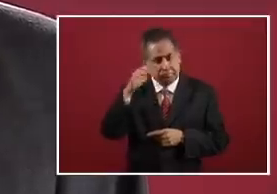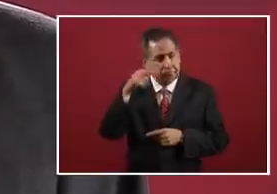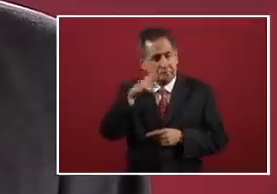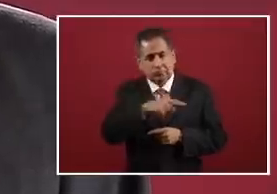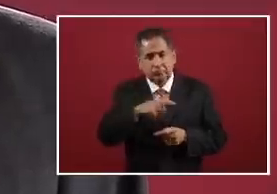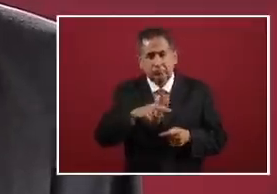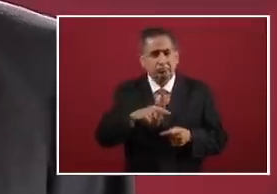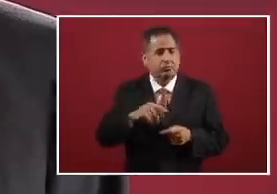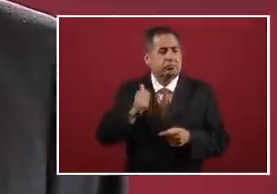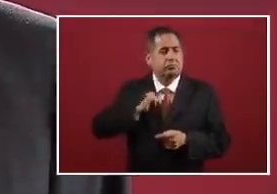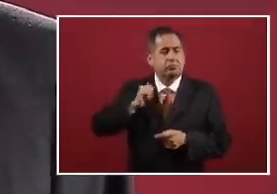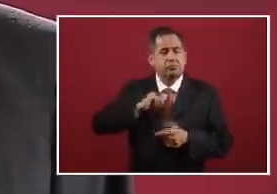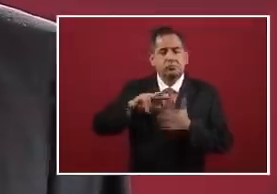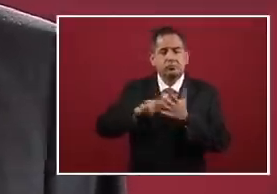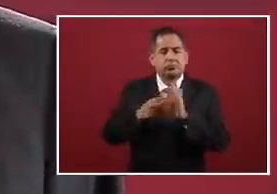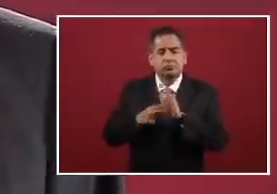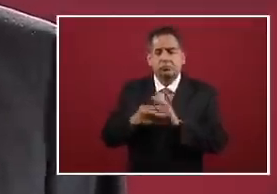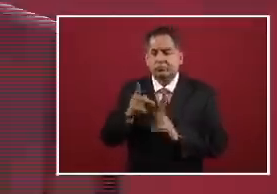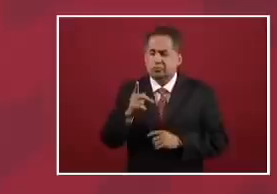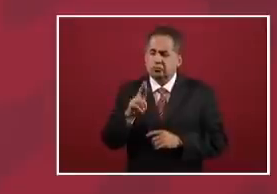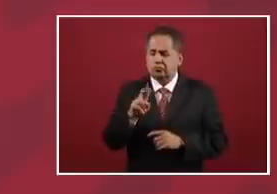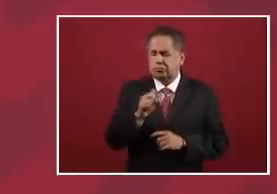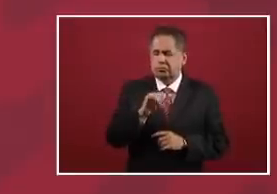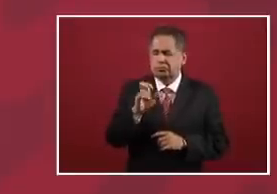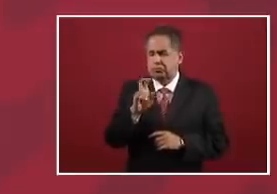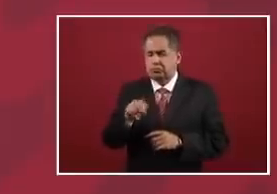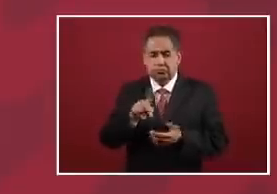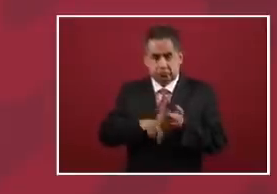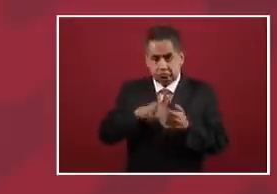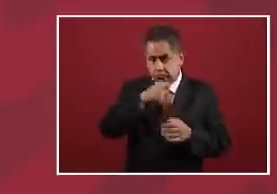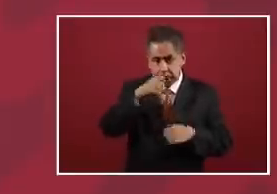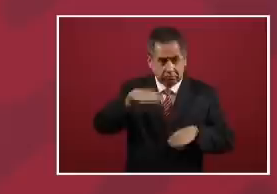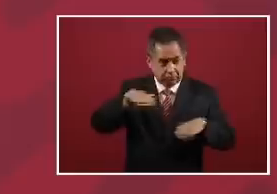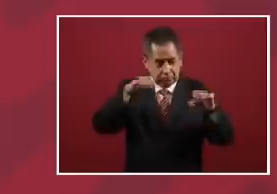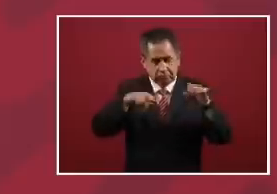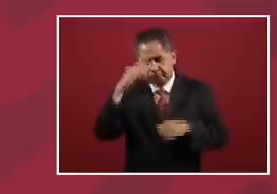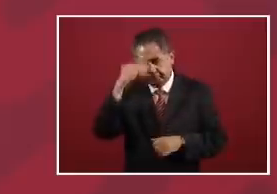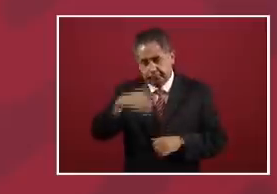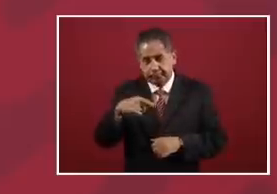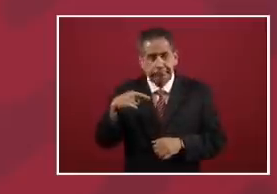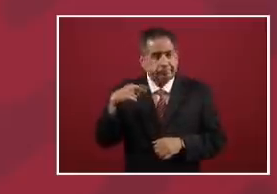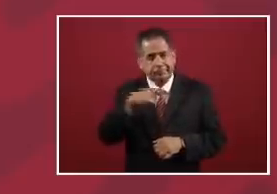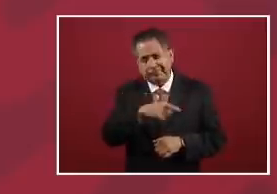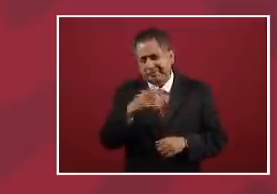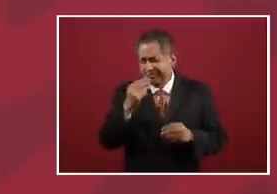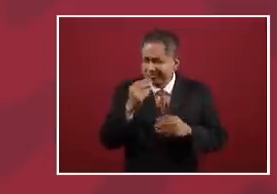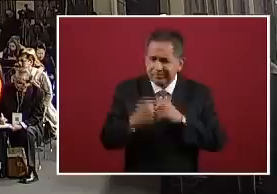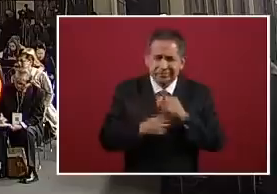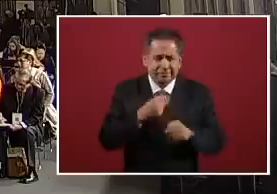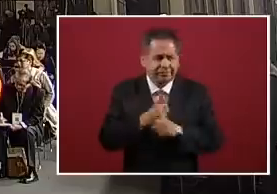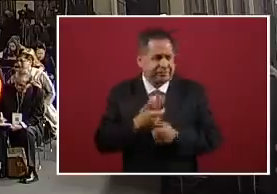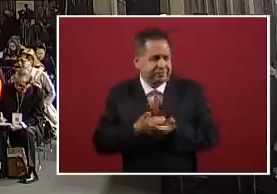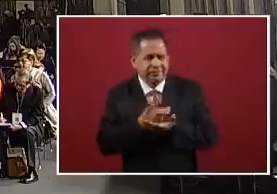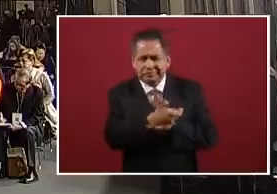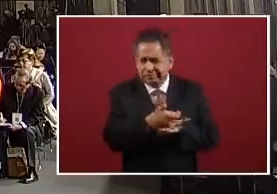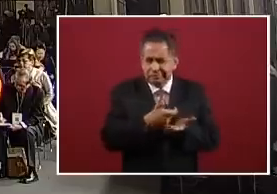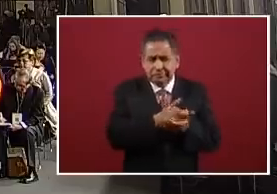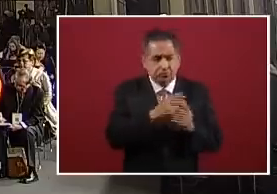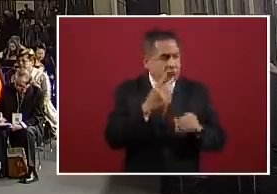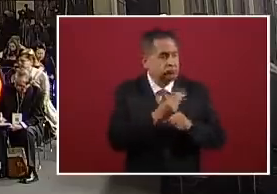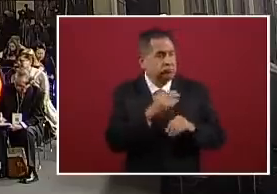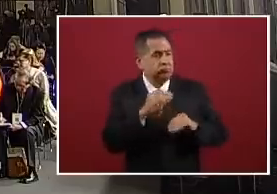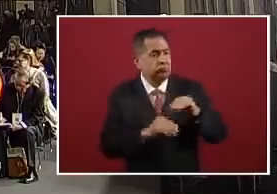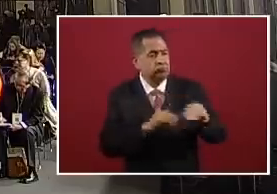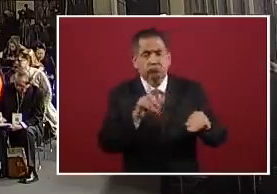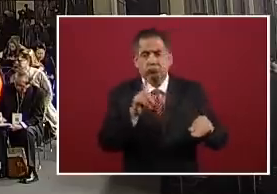ingeniero Krushan, los que tienen más edad saben de esto, lo que se invirtió ahí para